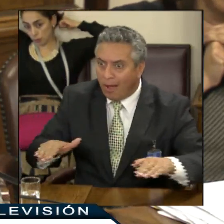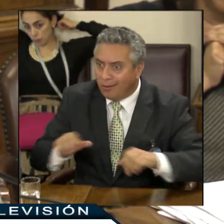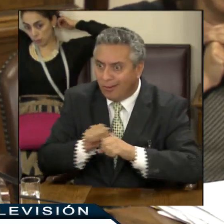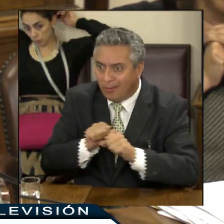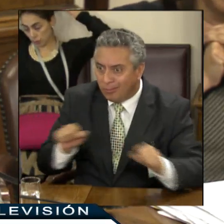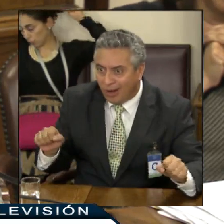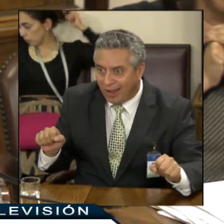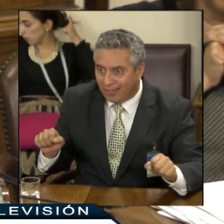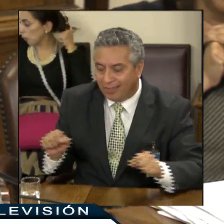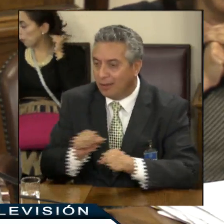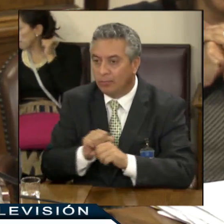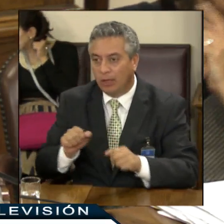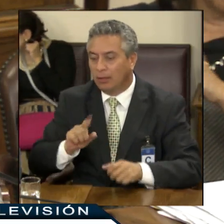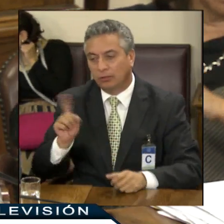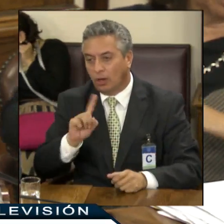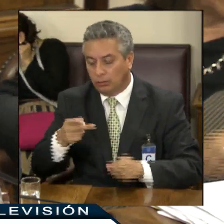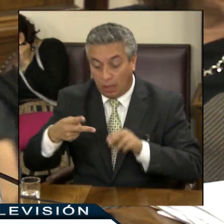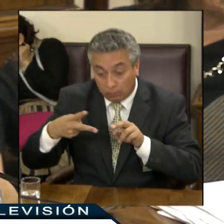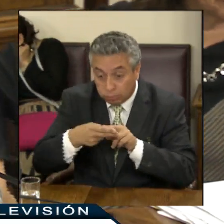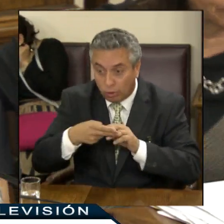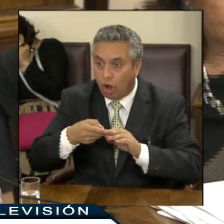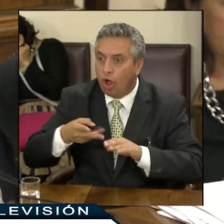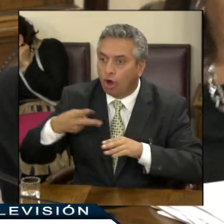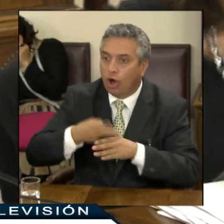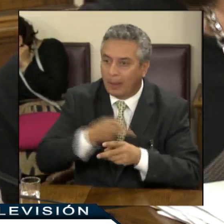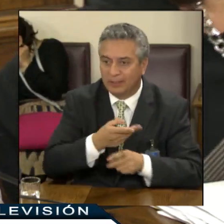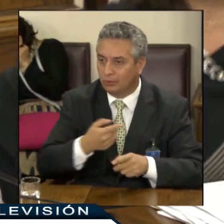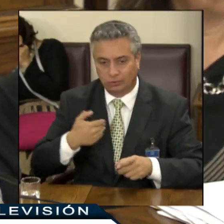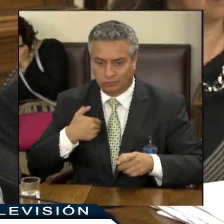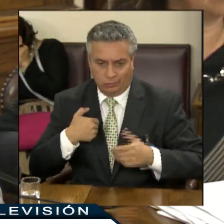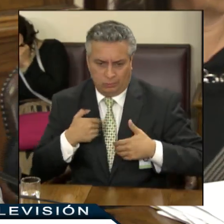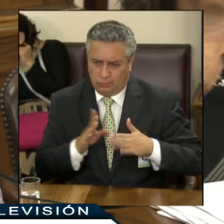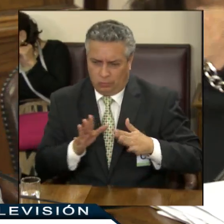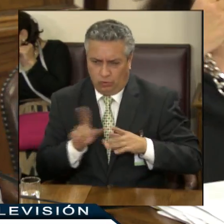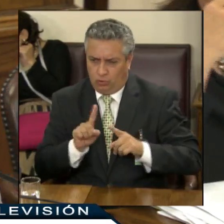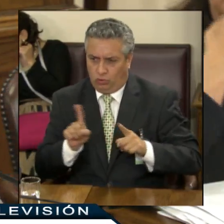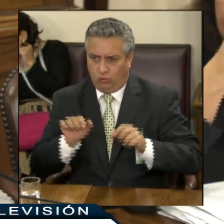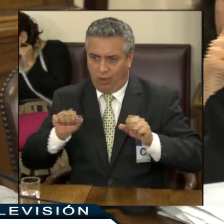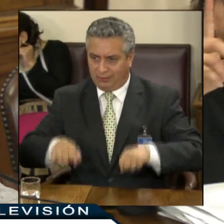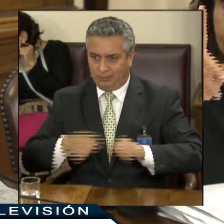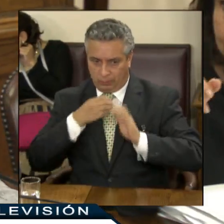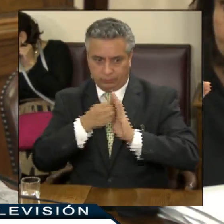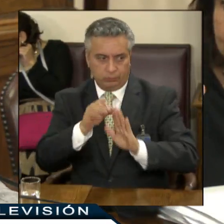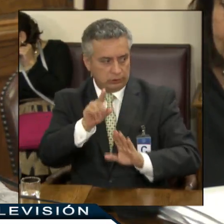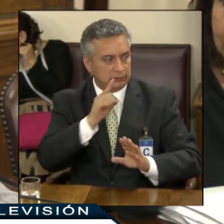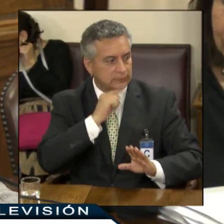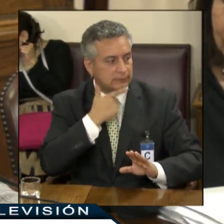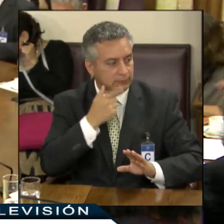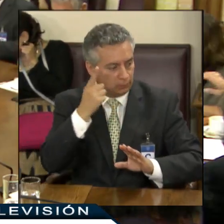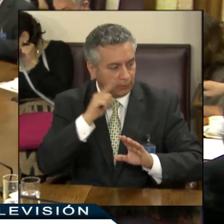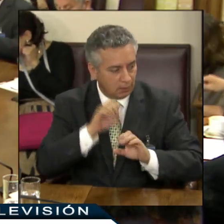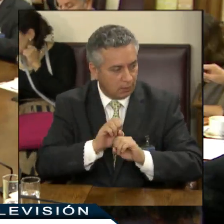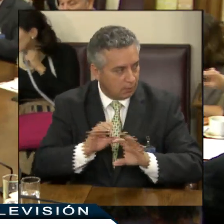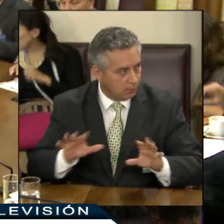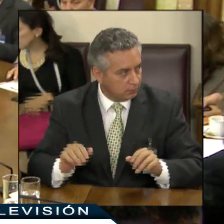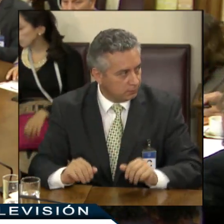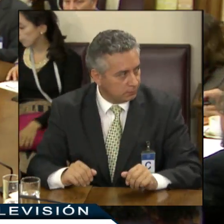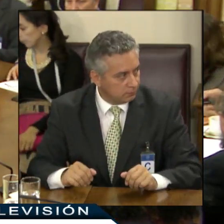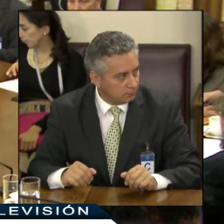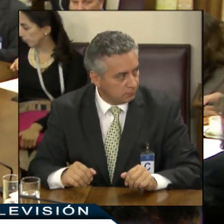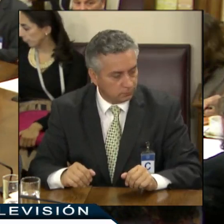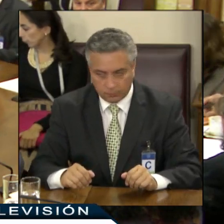debate porque no es el sentido de nadie por lo menos el mío No no aceptaría De ninguna manera que así se señalara quería hacer esa aclaración Sí gracias diputado